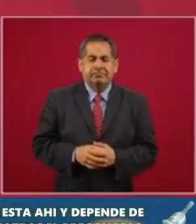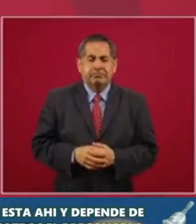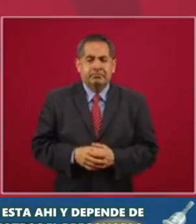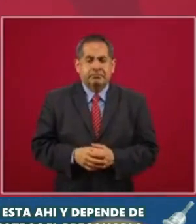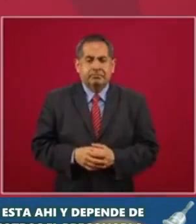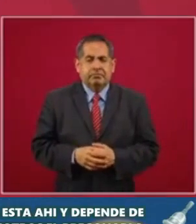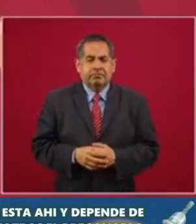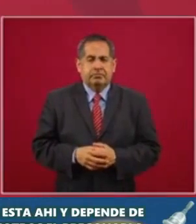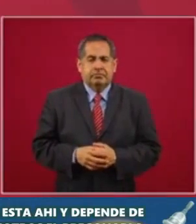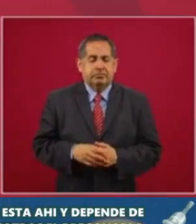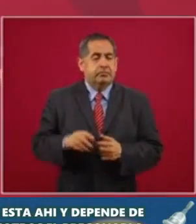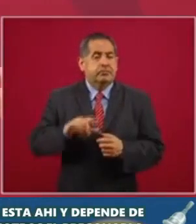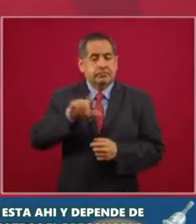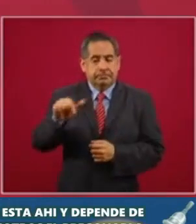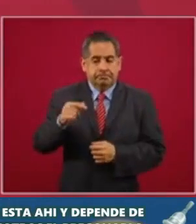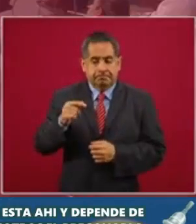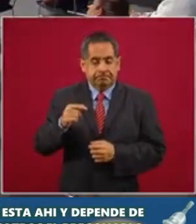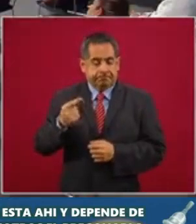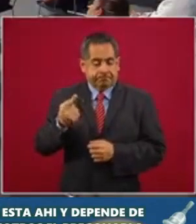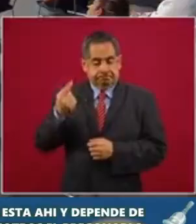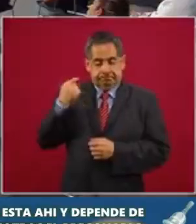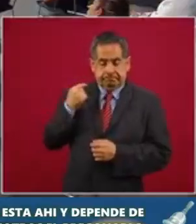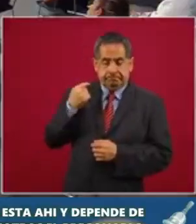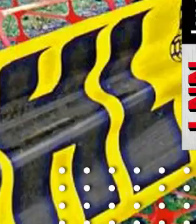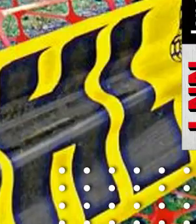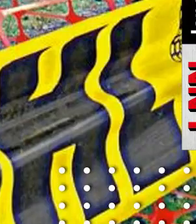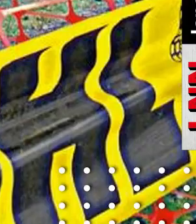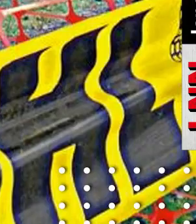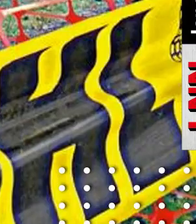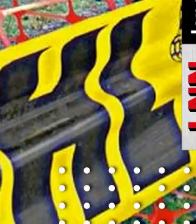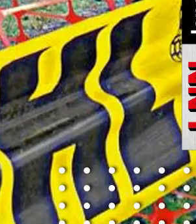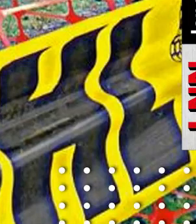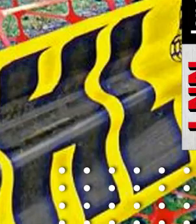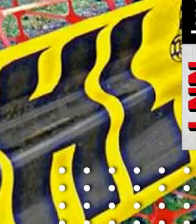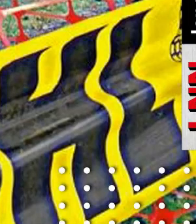en el sexenio pasado OHL